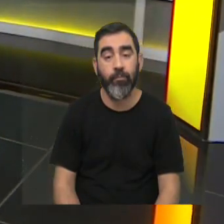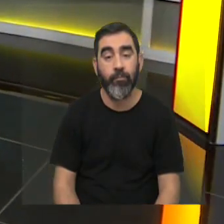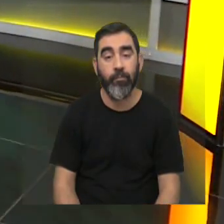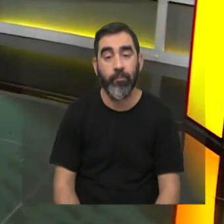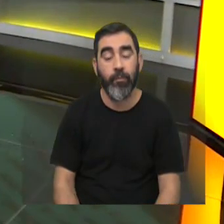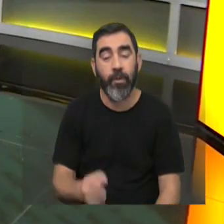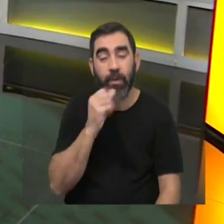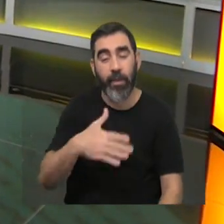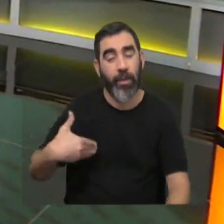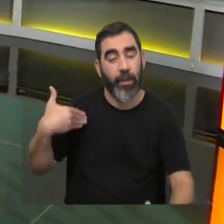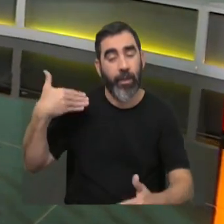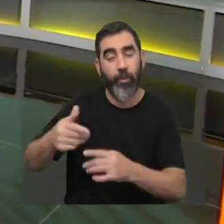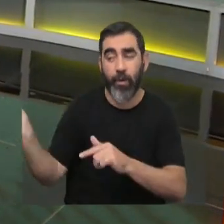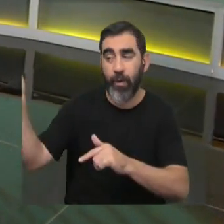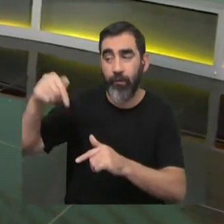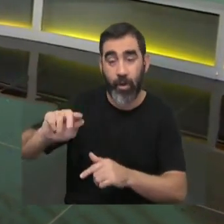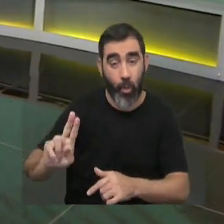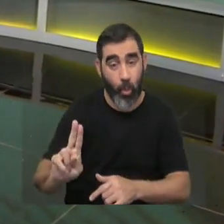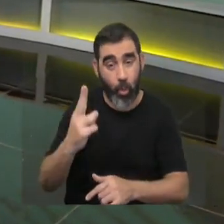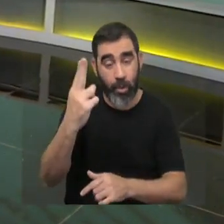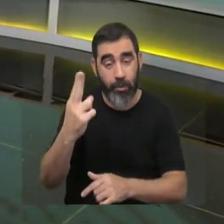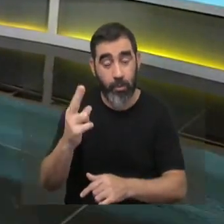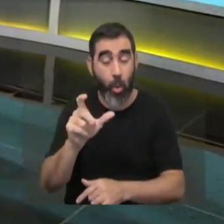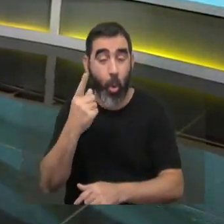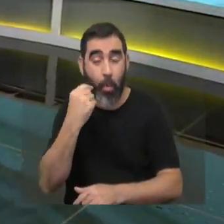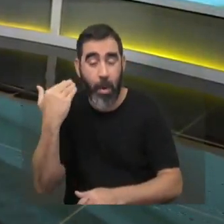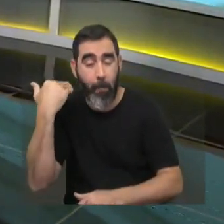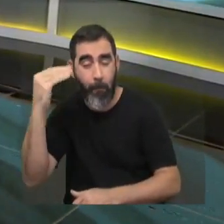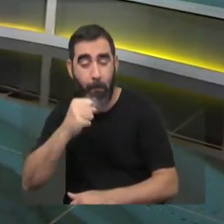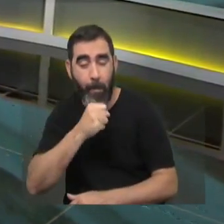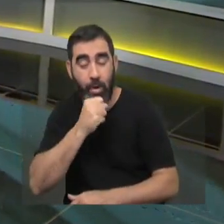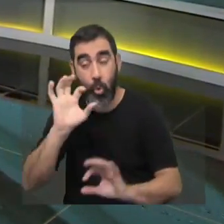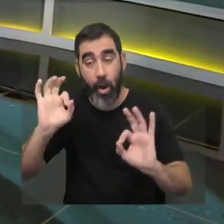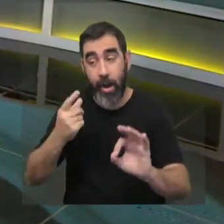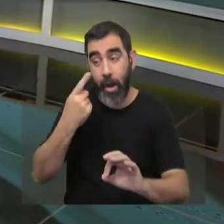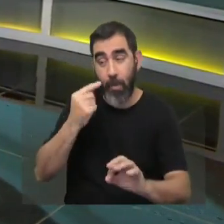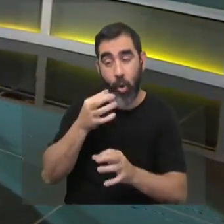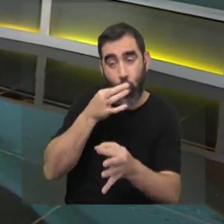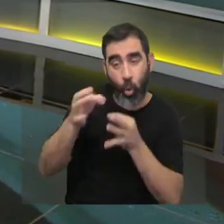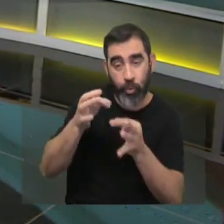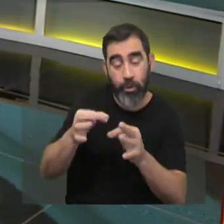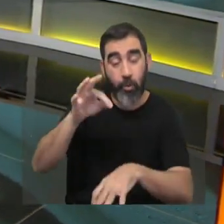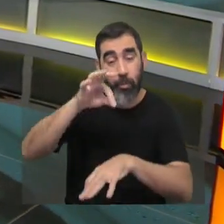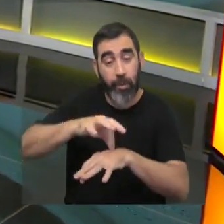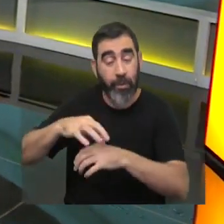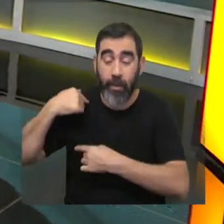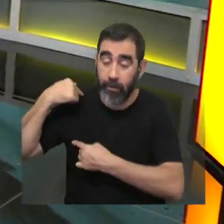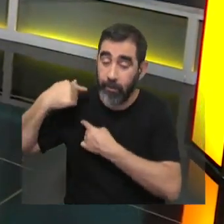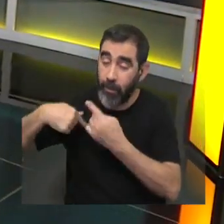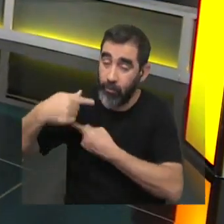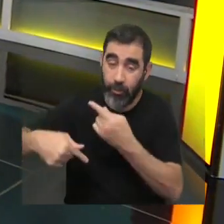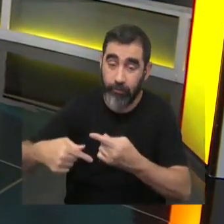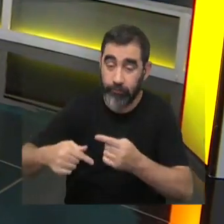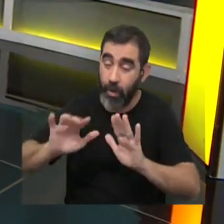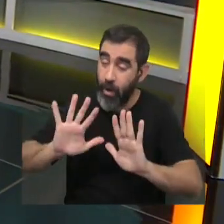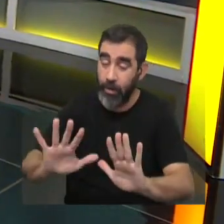La historia de cómo llega el epilobio a Uruguay, ¿no? Un señor mayor, un hermano, un consejo, la medicina tradicional, y